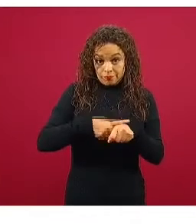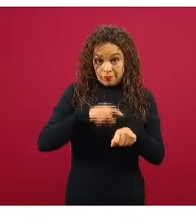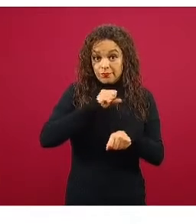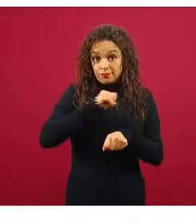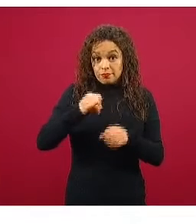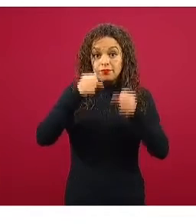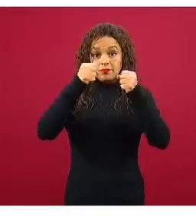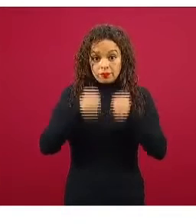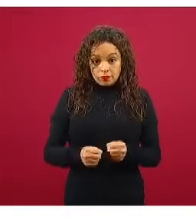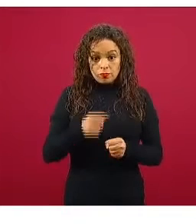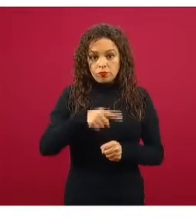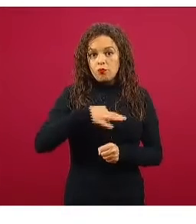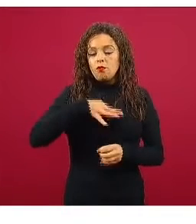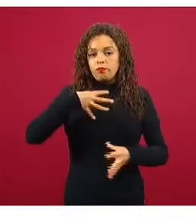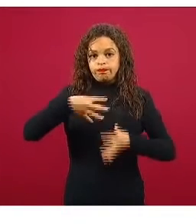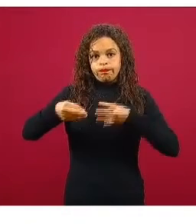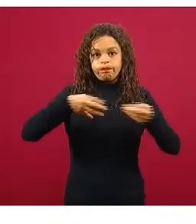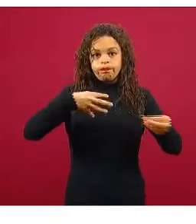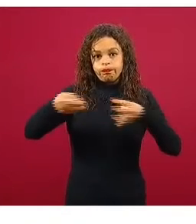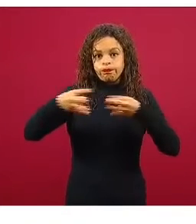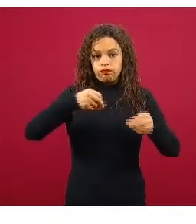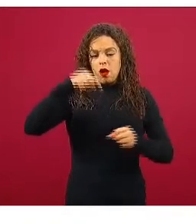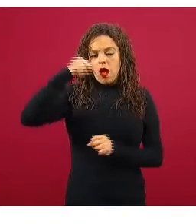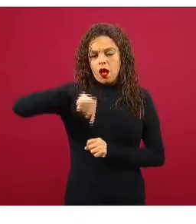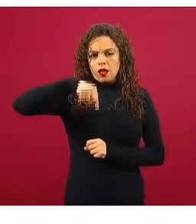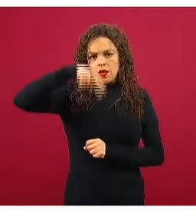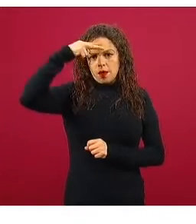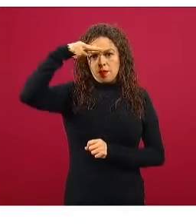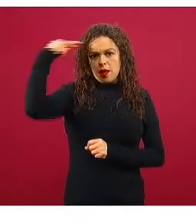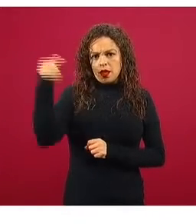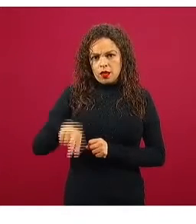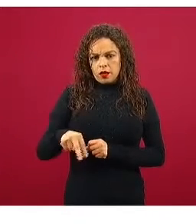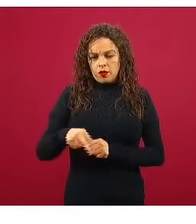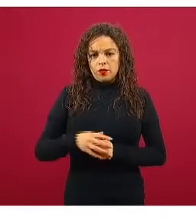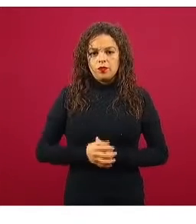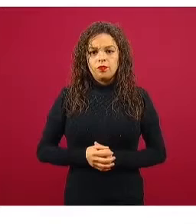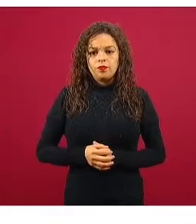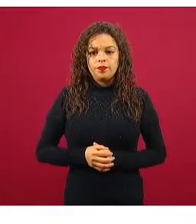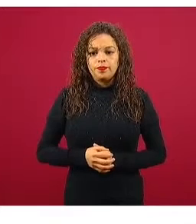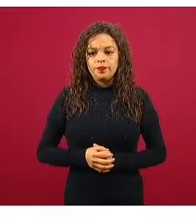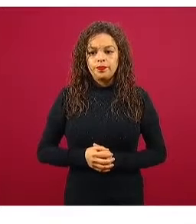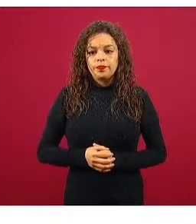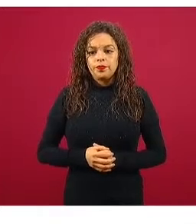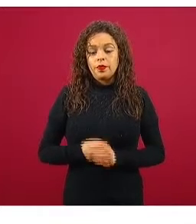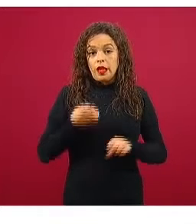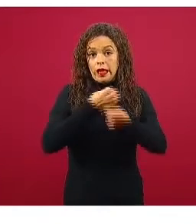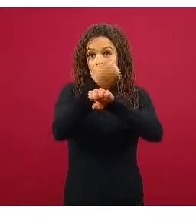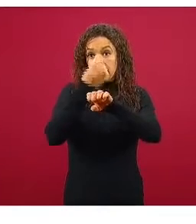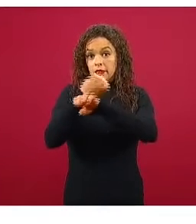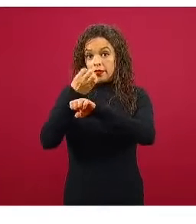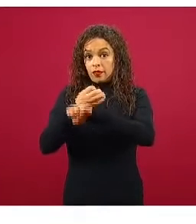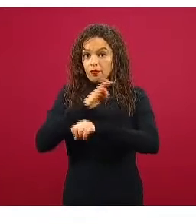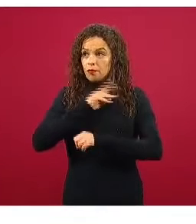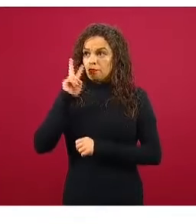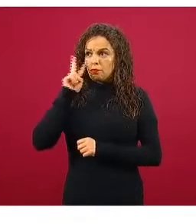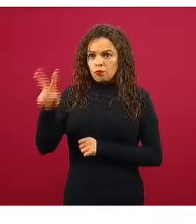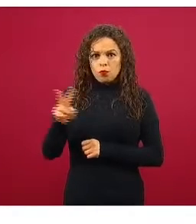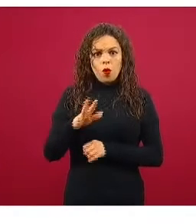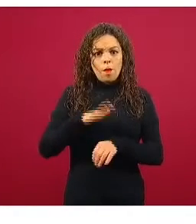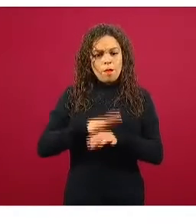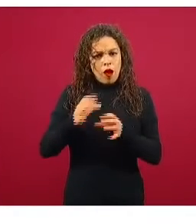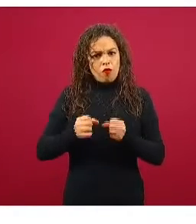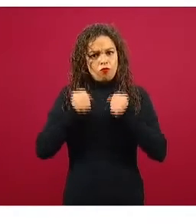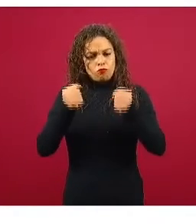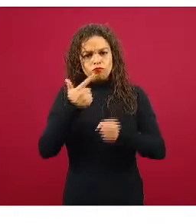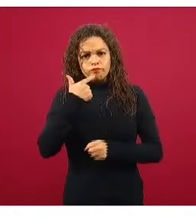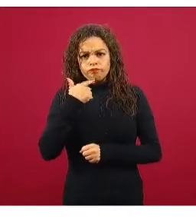epidemia en México. Y aquí también podemos ver, aunque no hay muchas entidades federativas en color rojo, sí hay algunas más que se empiezan